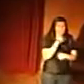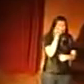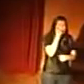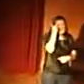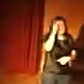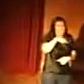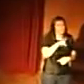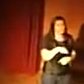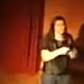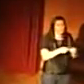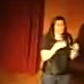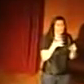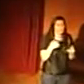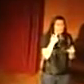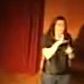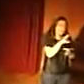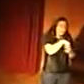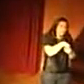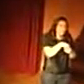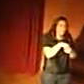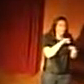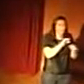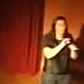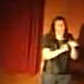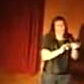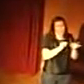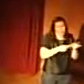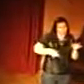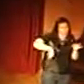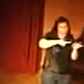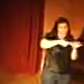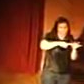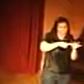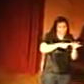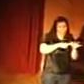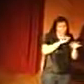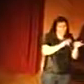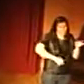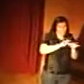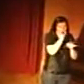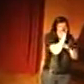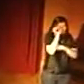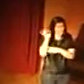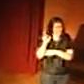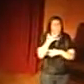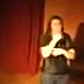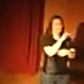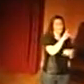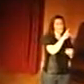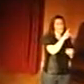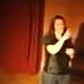bien se inserta dentro de un pequeño ciclo que ha organizado el museo en la que en el que Javier